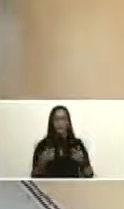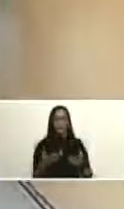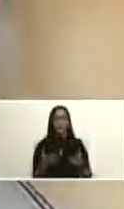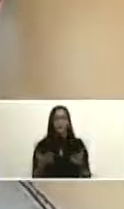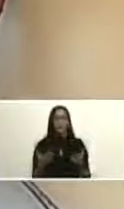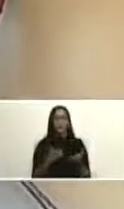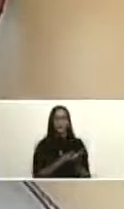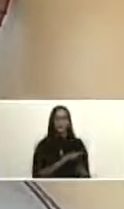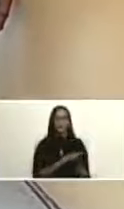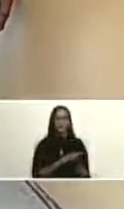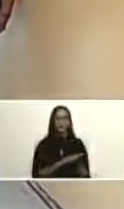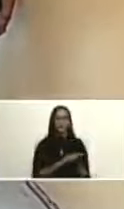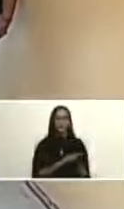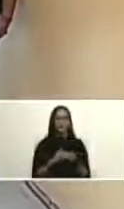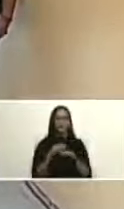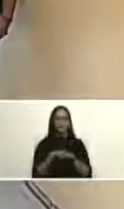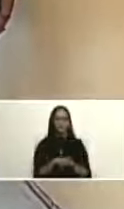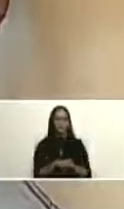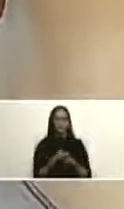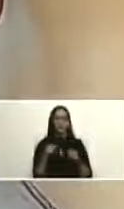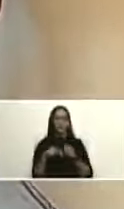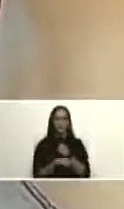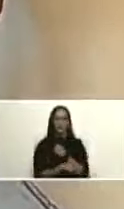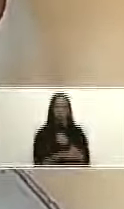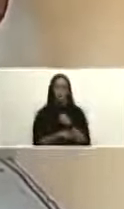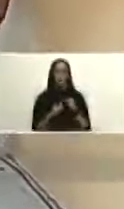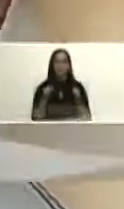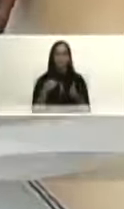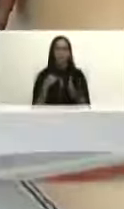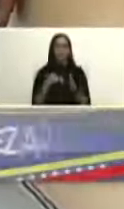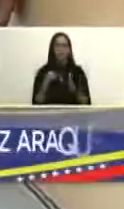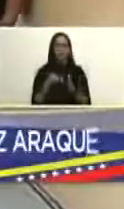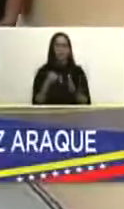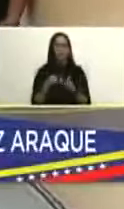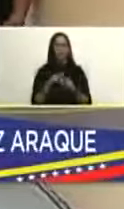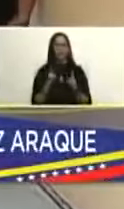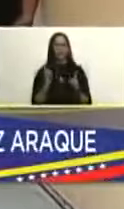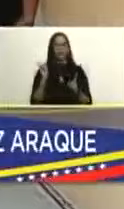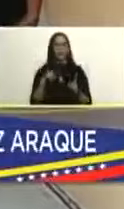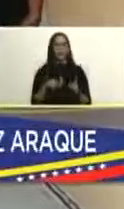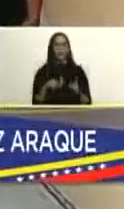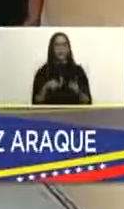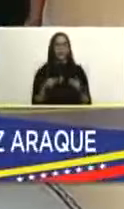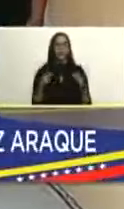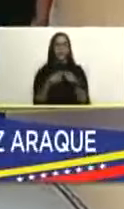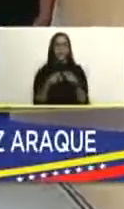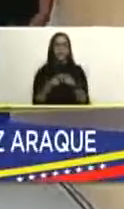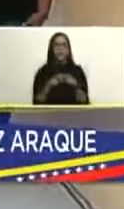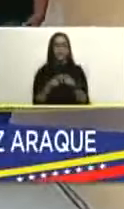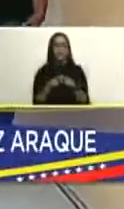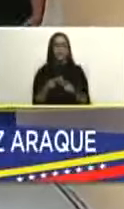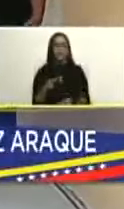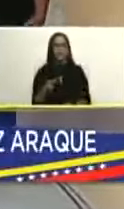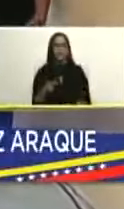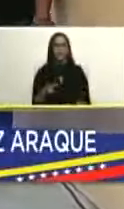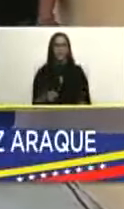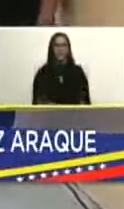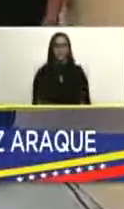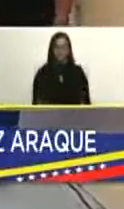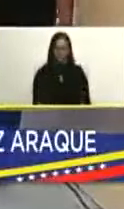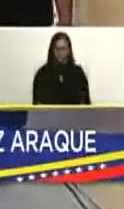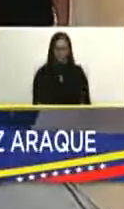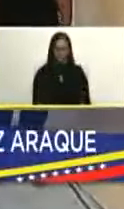la recuperación integral y profunda de estas instituciones, pero también el equipamiento que ha sido importante